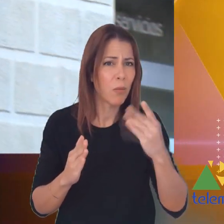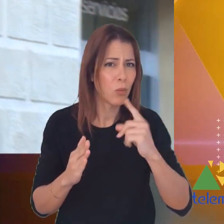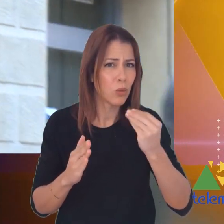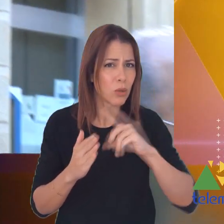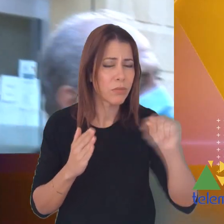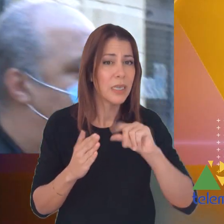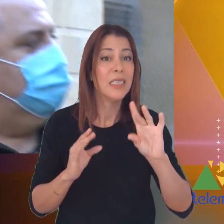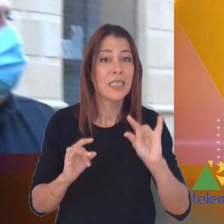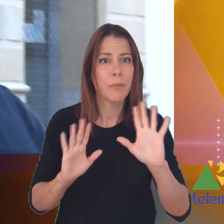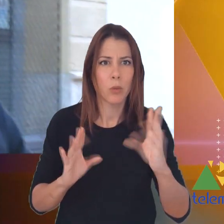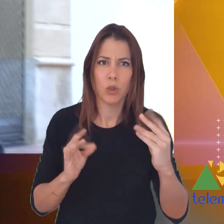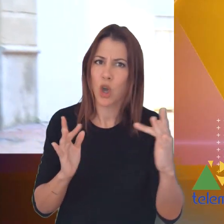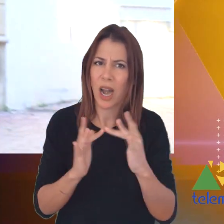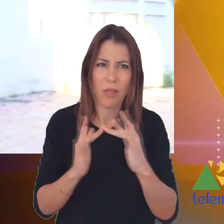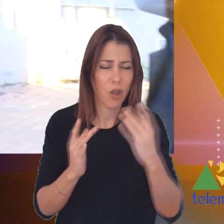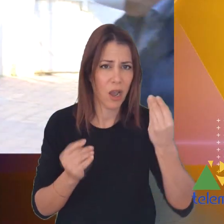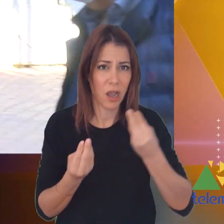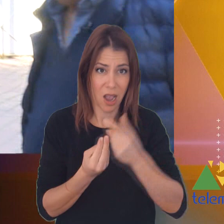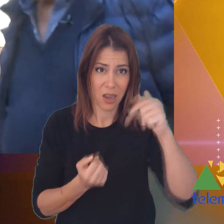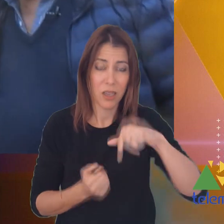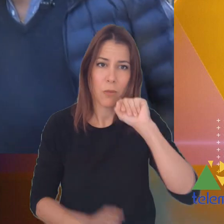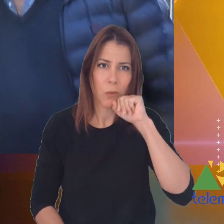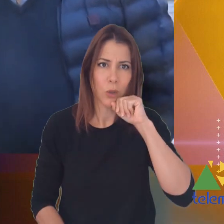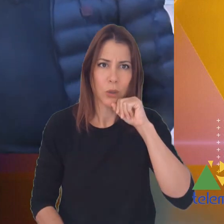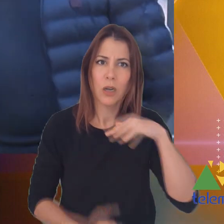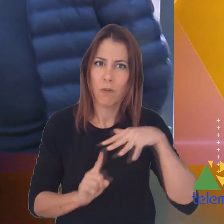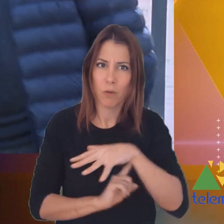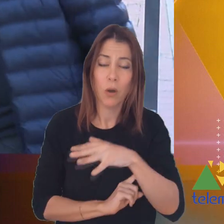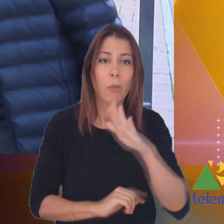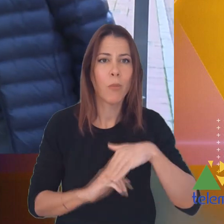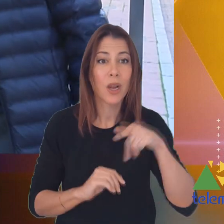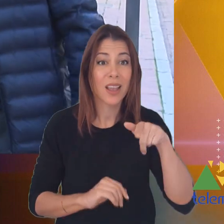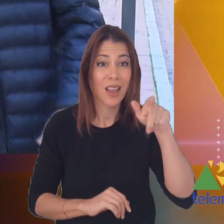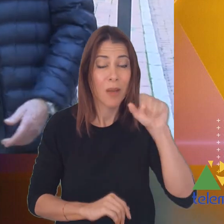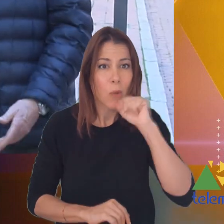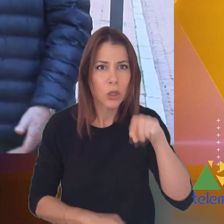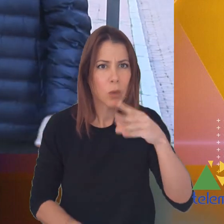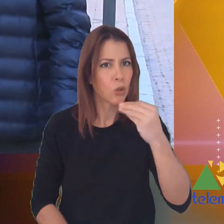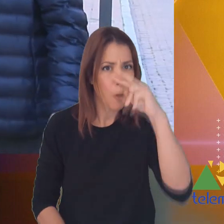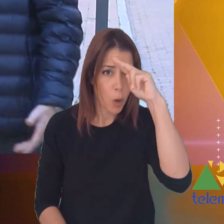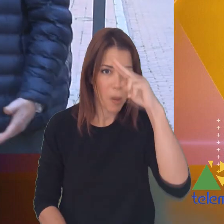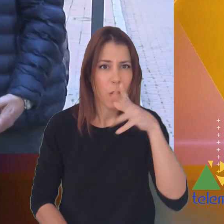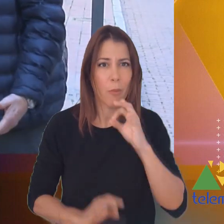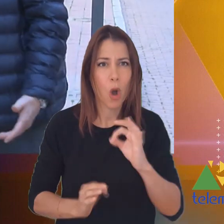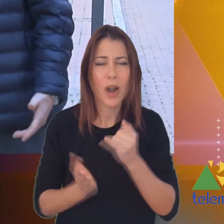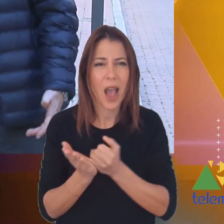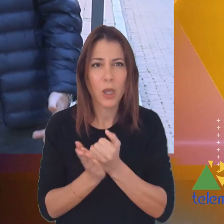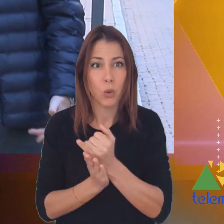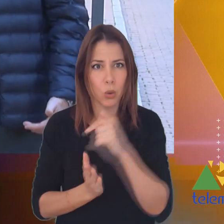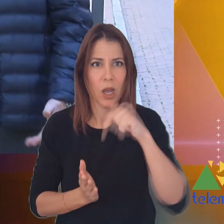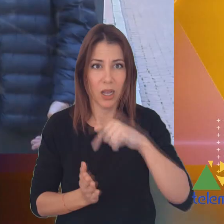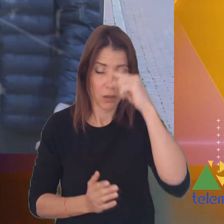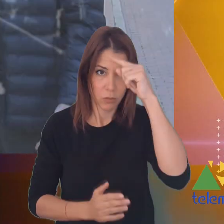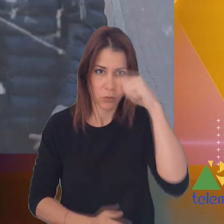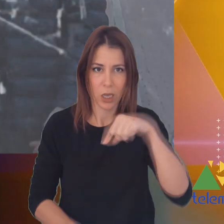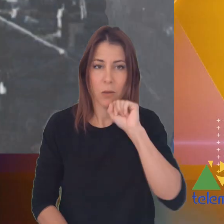tuvo relaciones con Motril, claro, y incluso fue un hombre preocupado por la agricultura motrileña. Si tenía